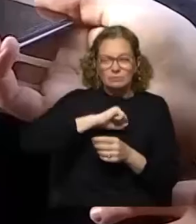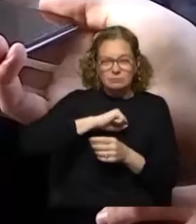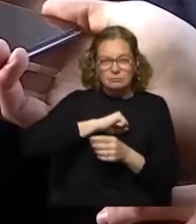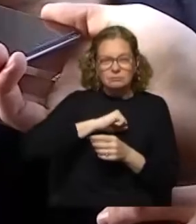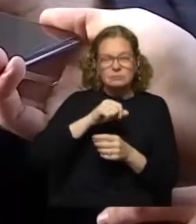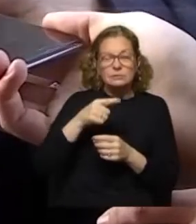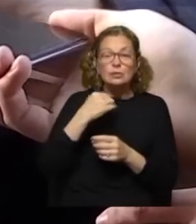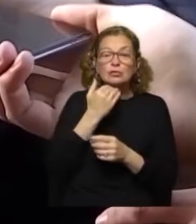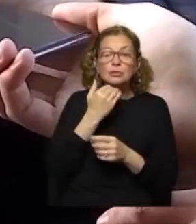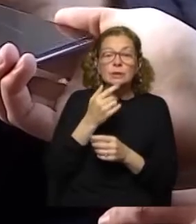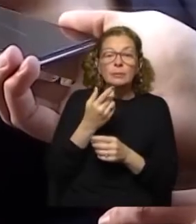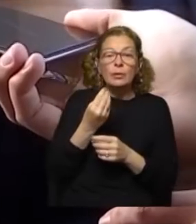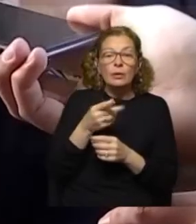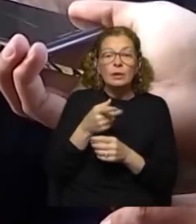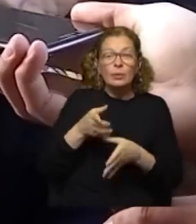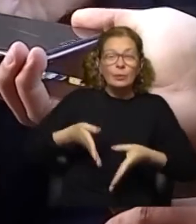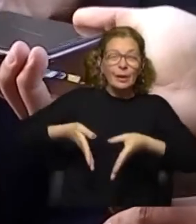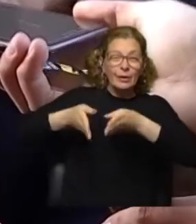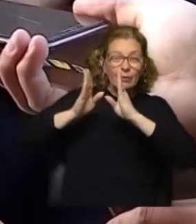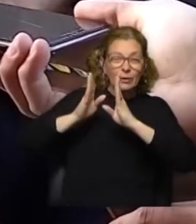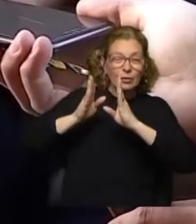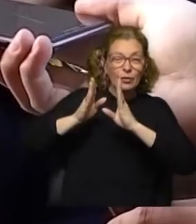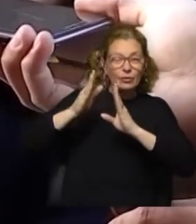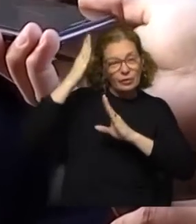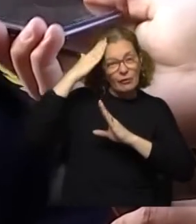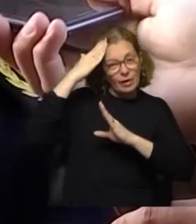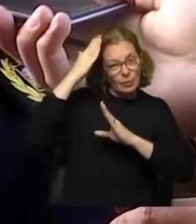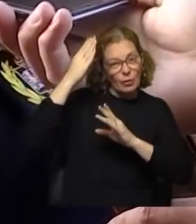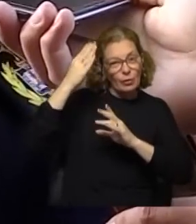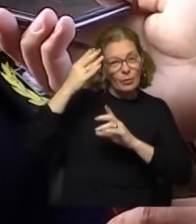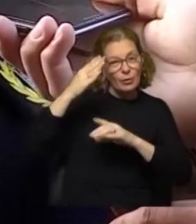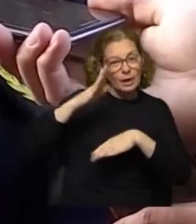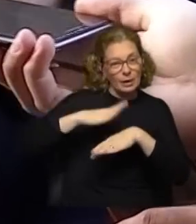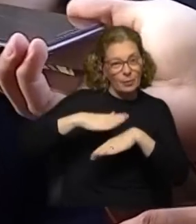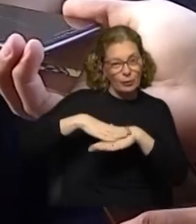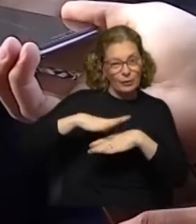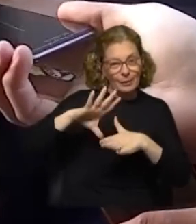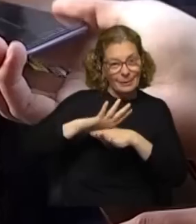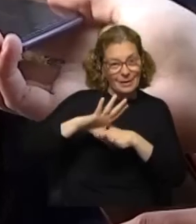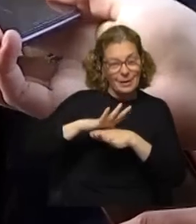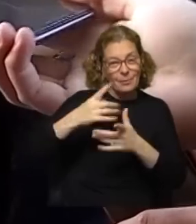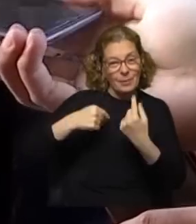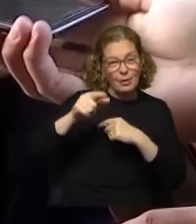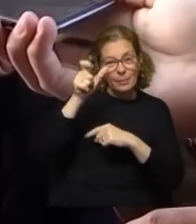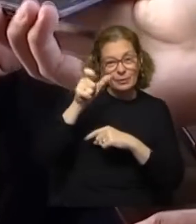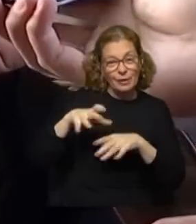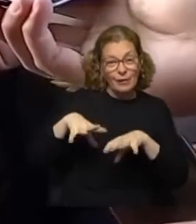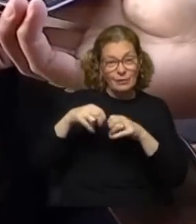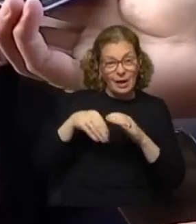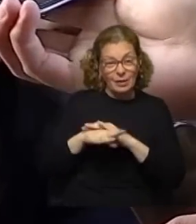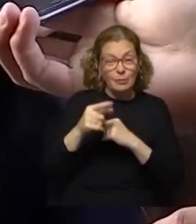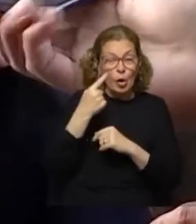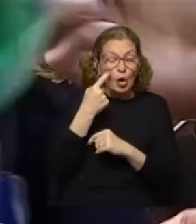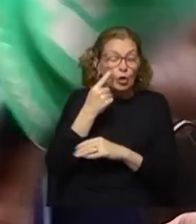sabemos que es un edificio que está este sí este bajo la supervisión de mide pero las personas que vivían en su interior